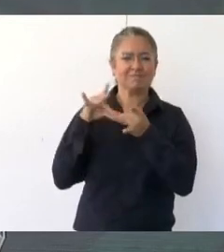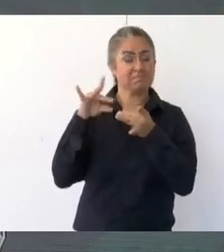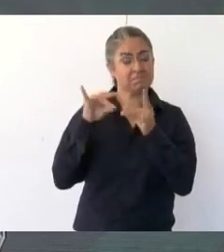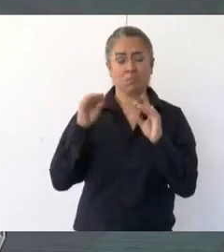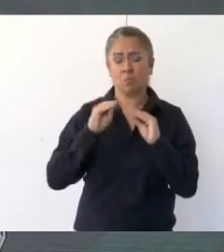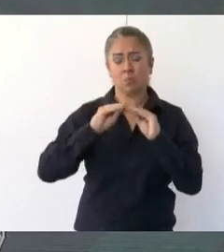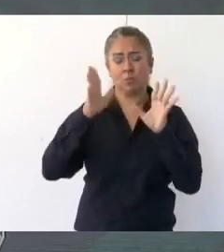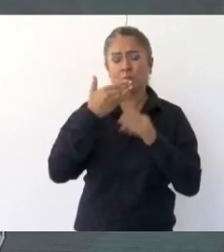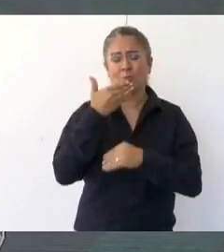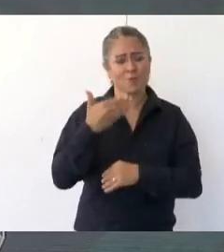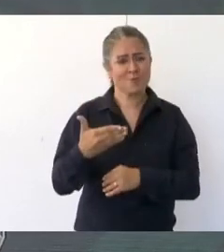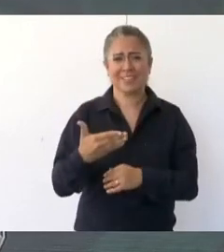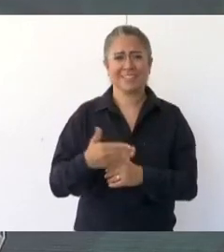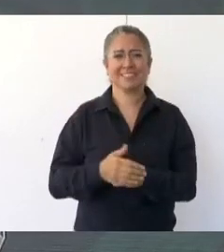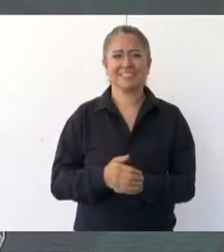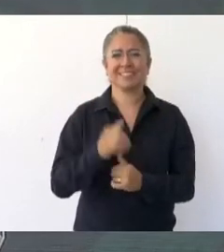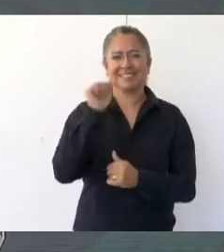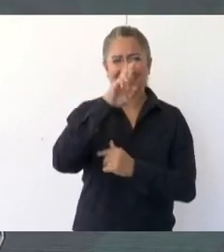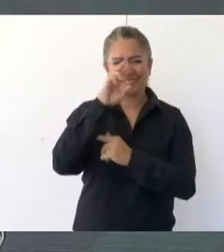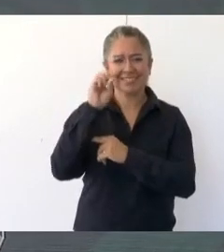bastante bien, Aarón Mastache.